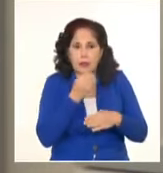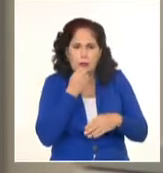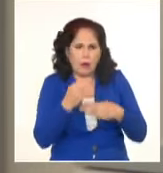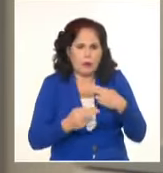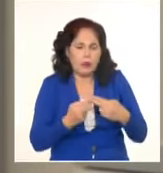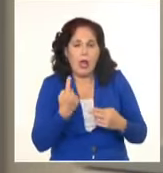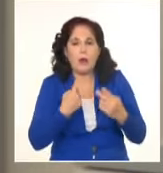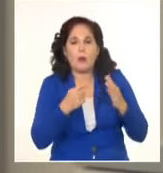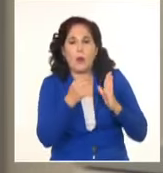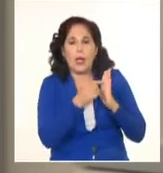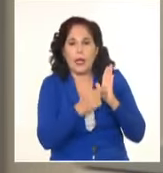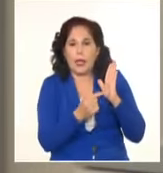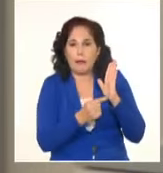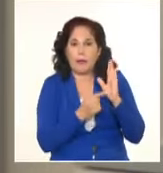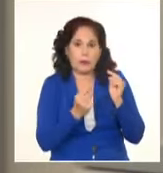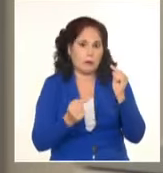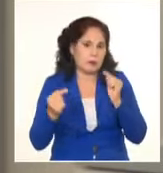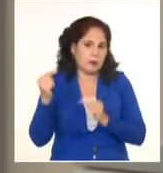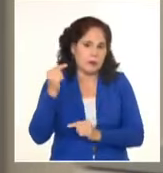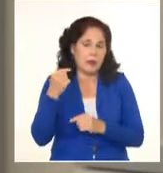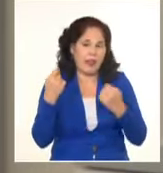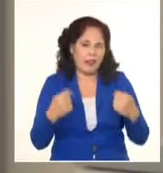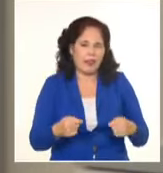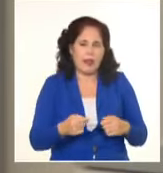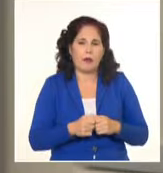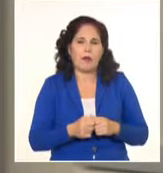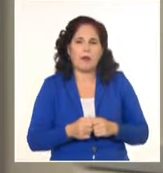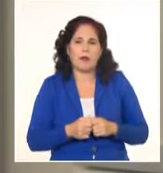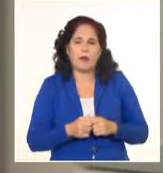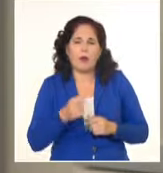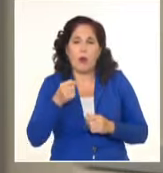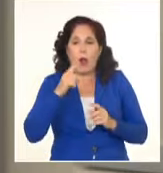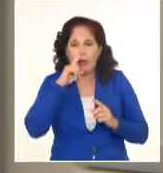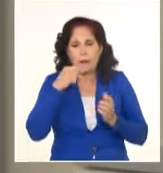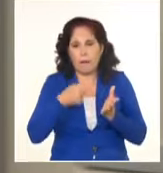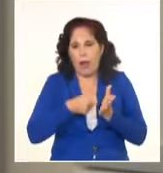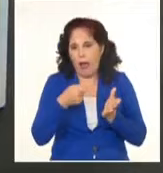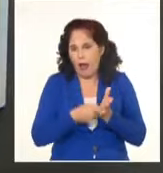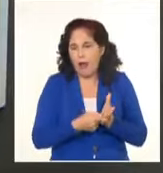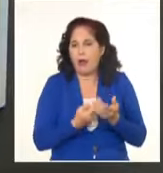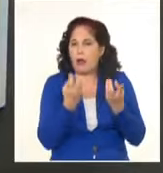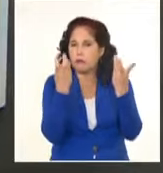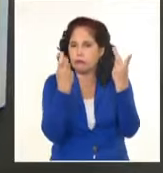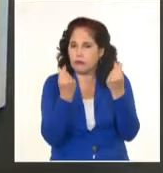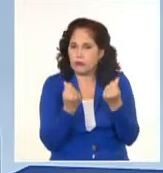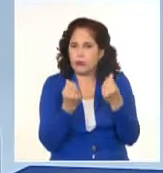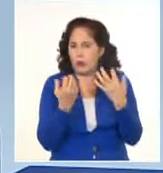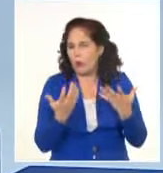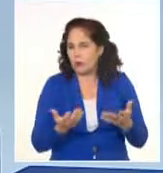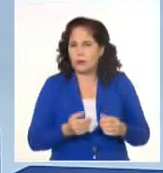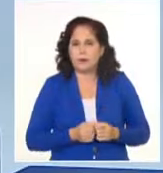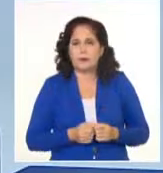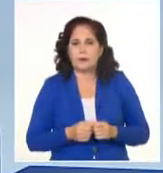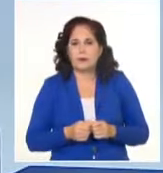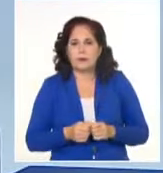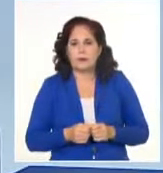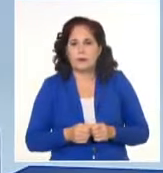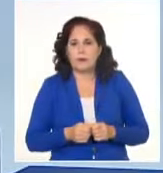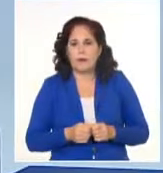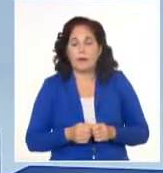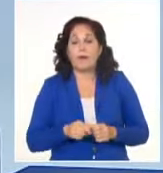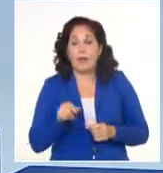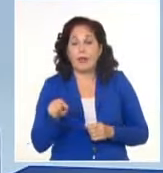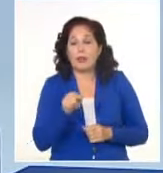algunos elementos particulares de todo lo que tiene que ver con su sistema tributario, las normas contables y financieras. Y entre